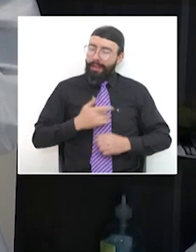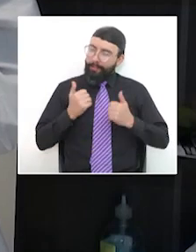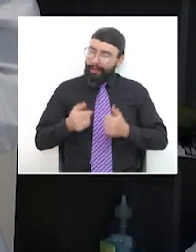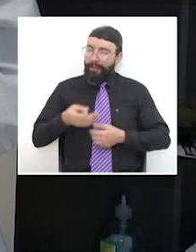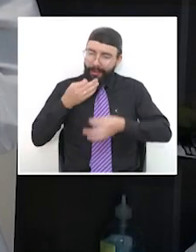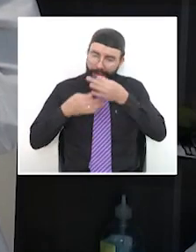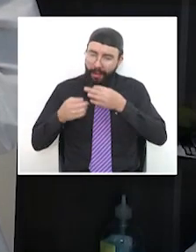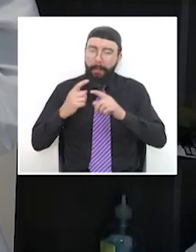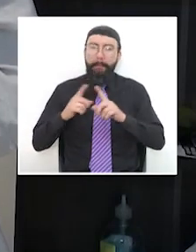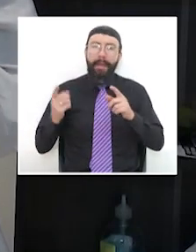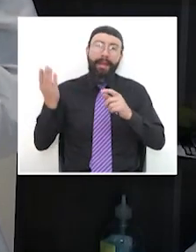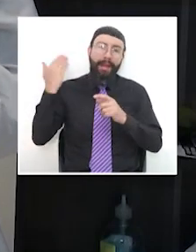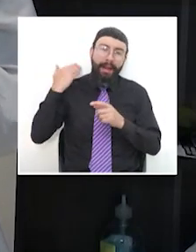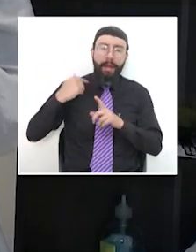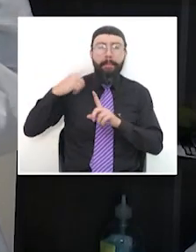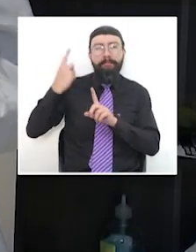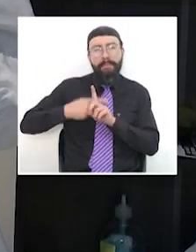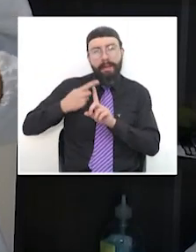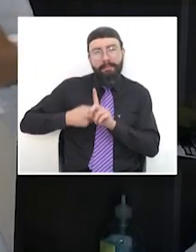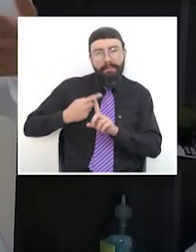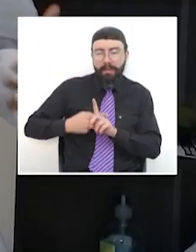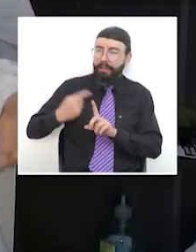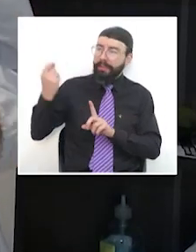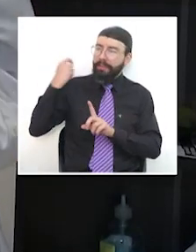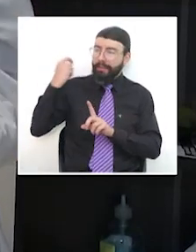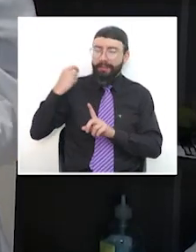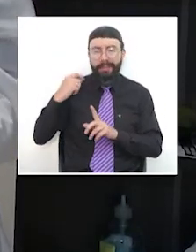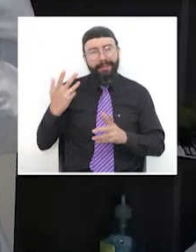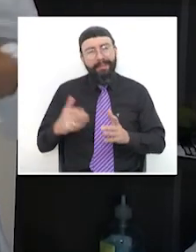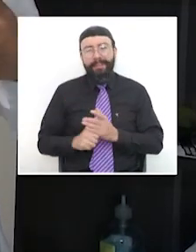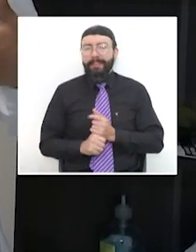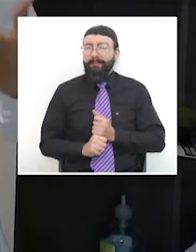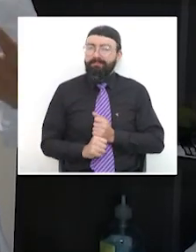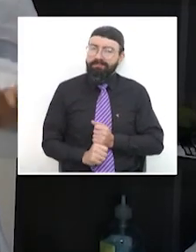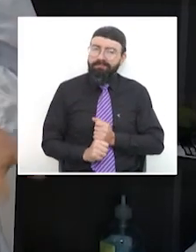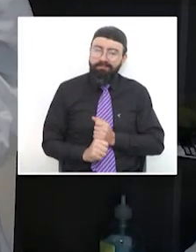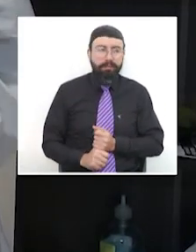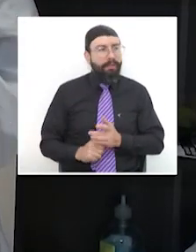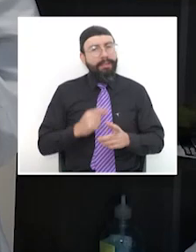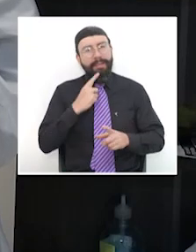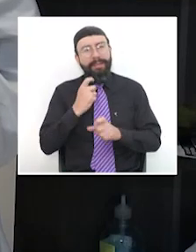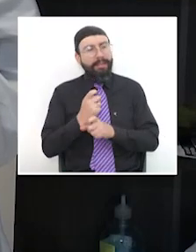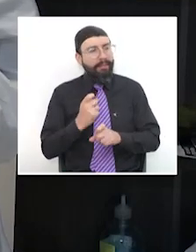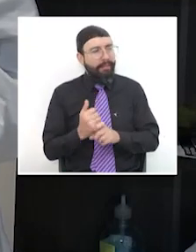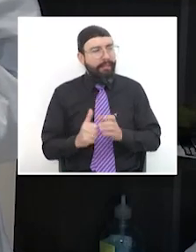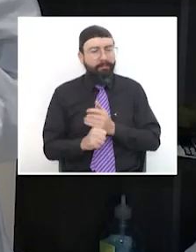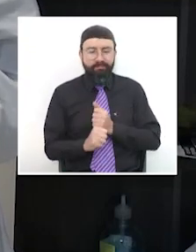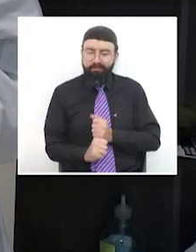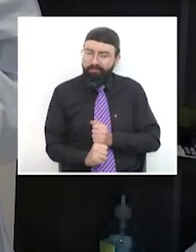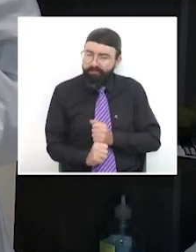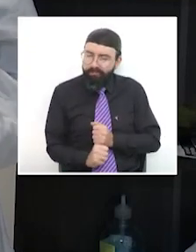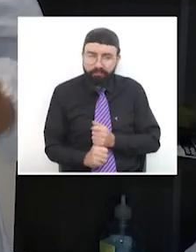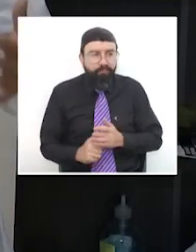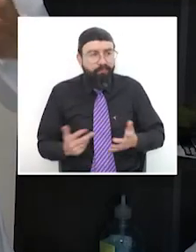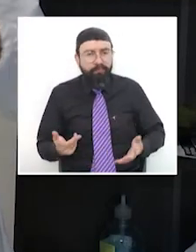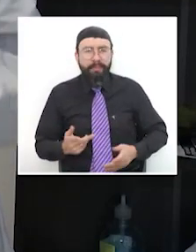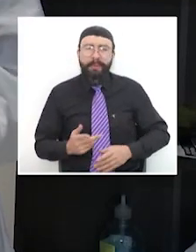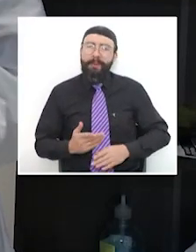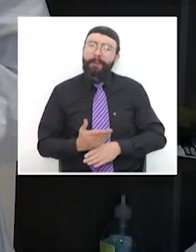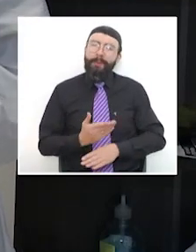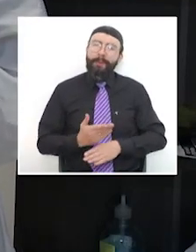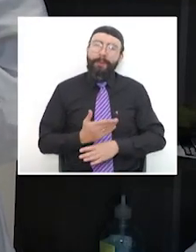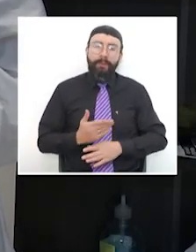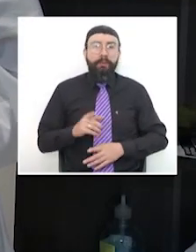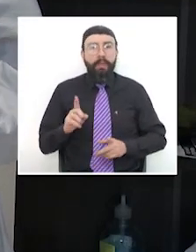embargo, en los últimos meses ha tenido un cuadro de estreñimiento, mucha dificultad para realizar las deposiciones,